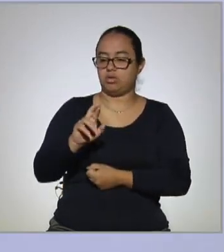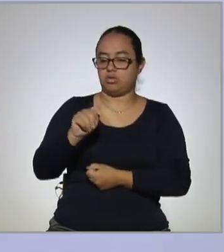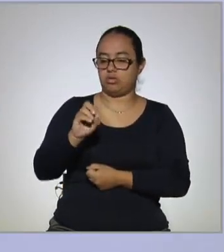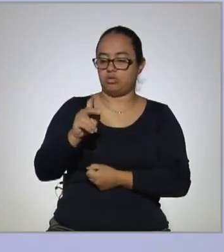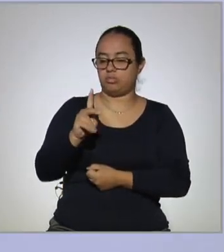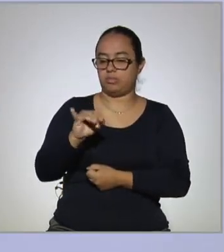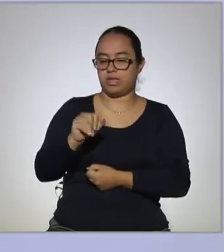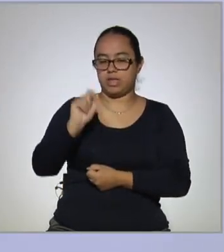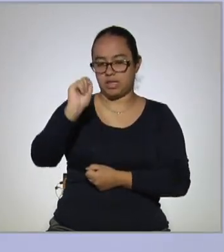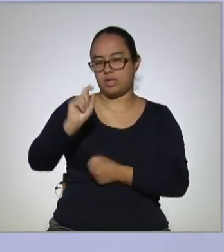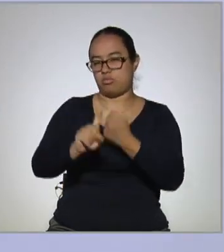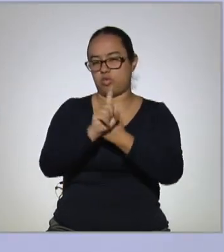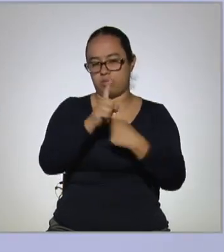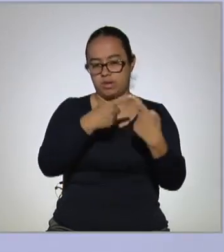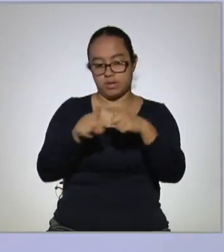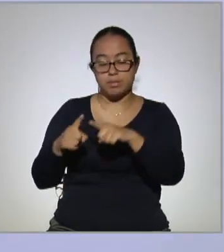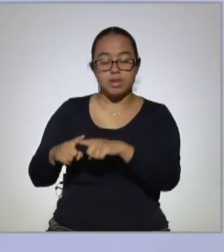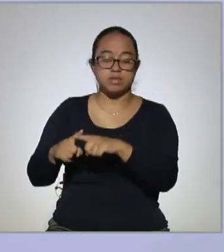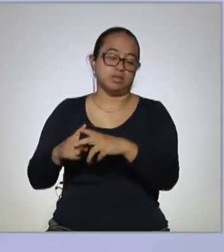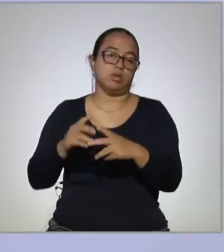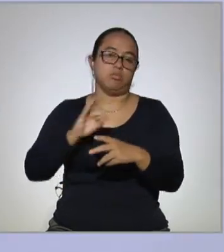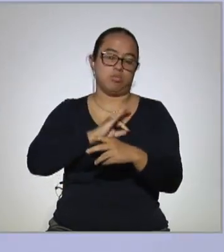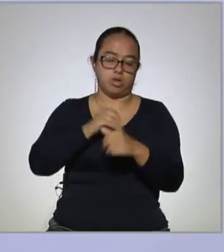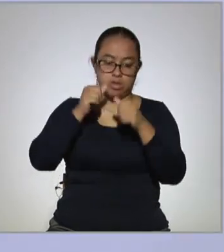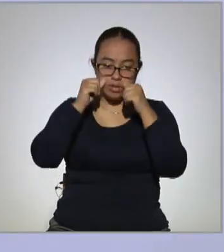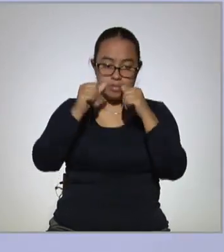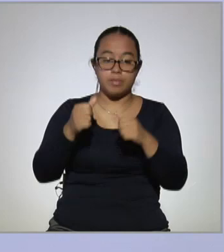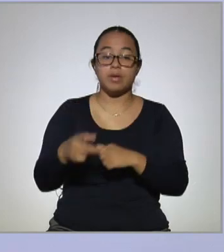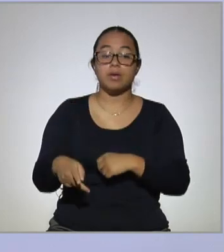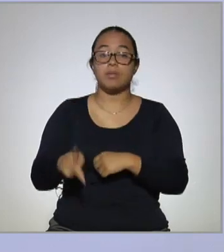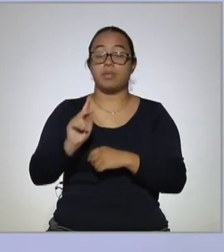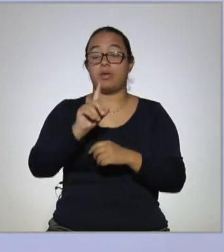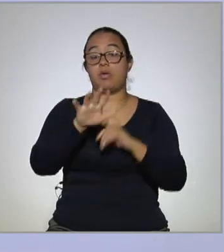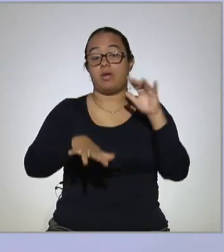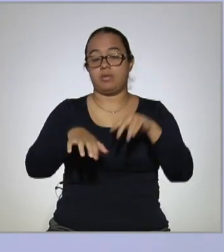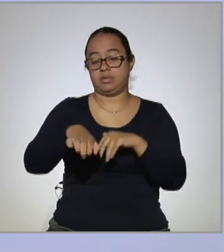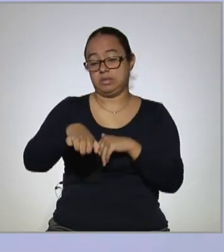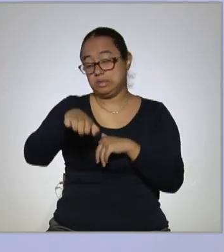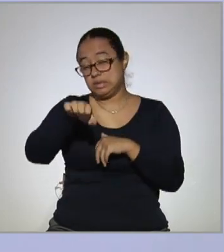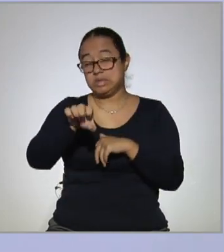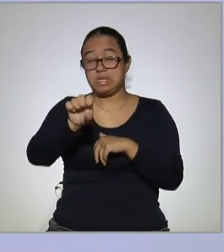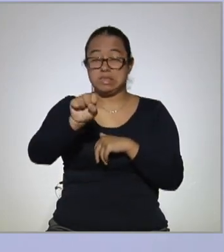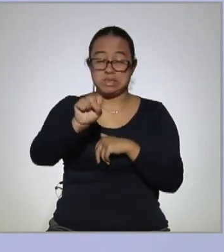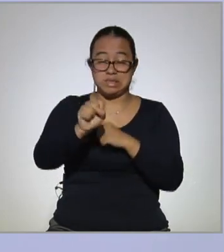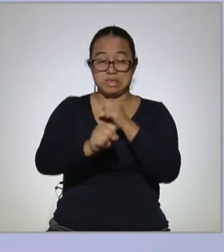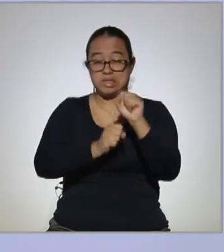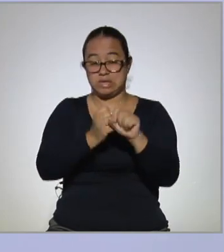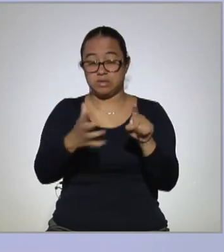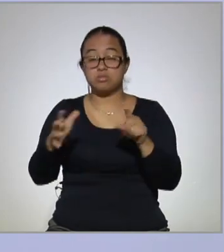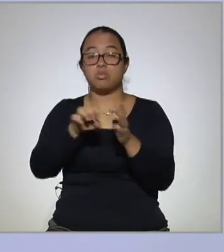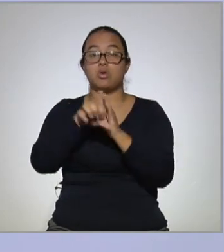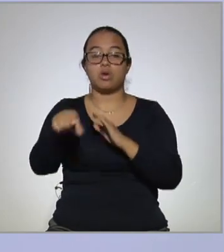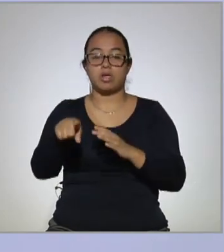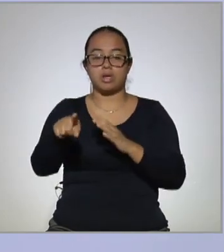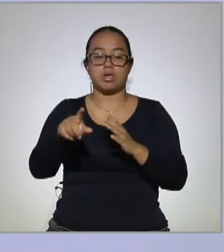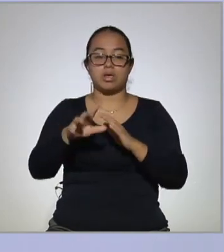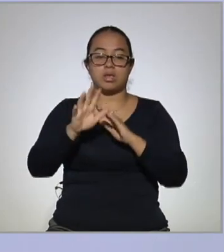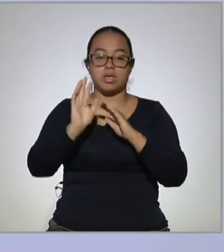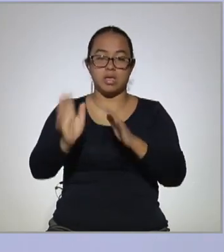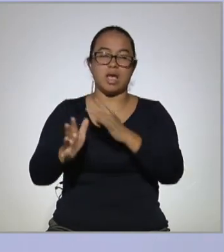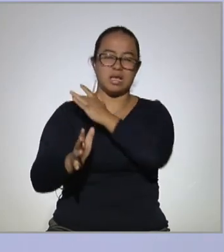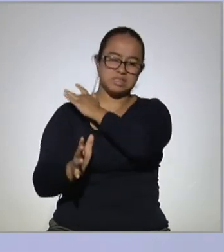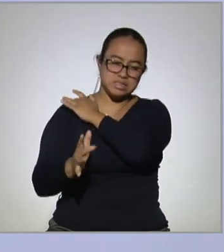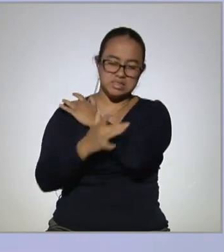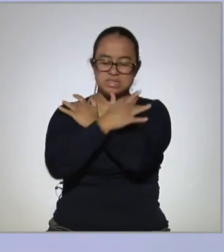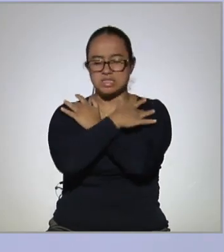muchos problemas. Sin embargo, como bien dices, Pepe, llega una edad ahí por ahí de los 60 años que si el paciente ya está refiriendo